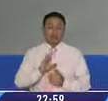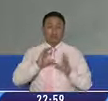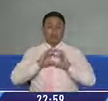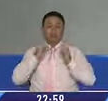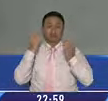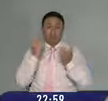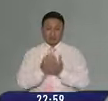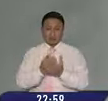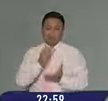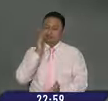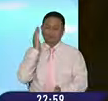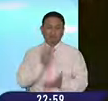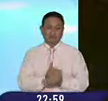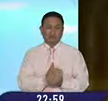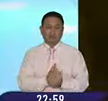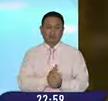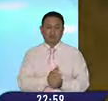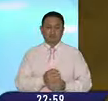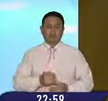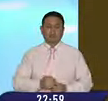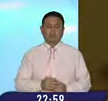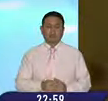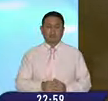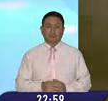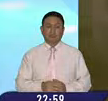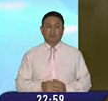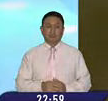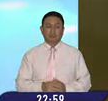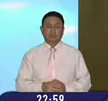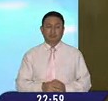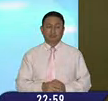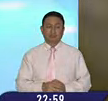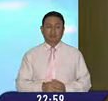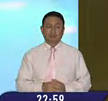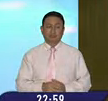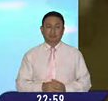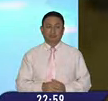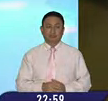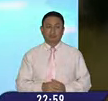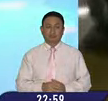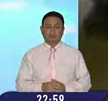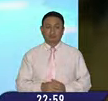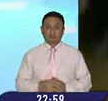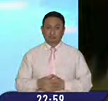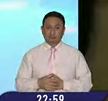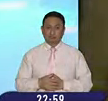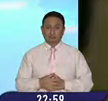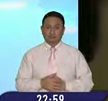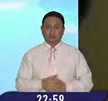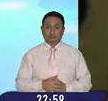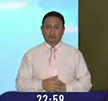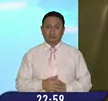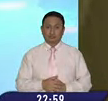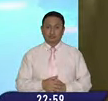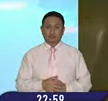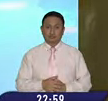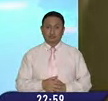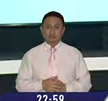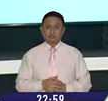en el noreste del territorio. Con la realización de Paola Castillo, informó Ismenia